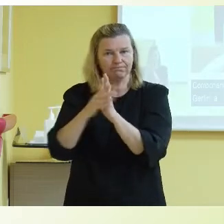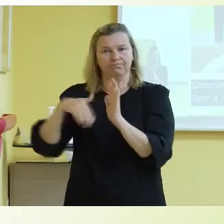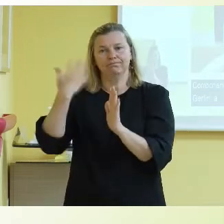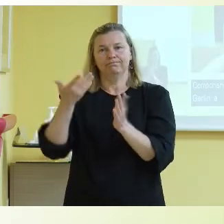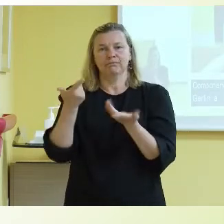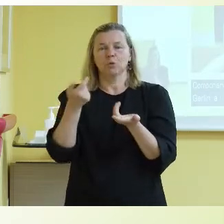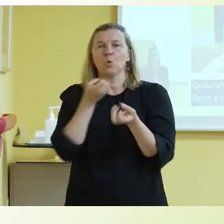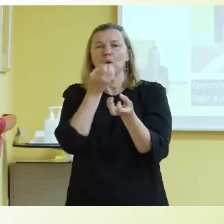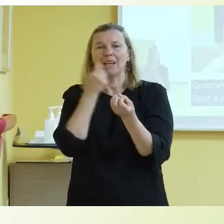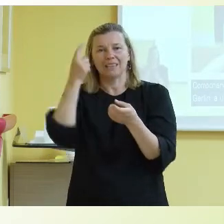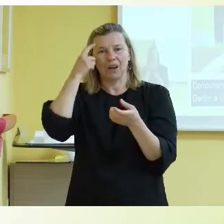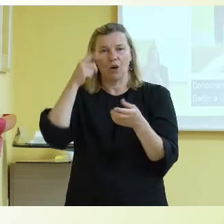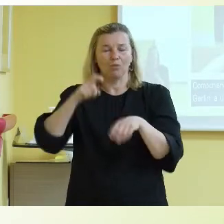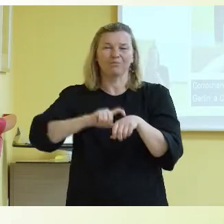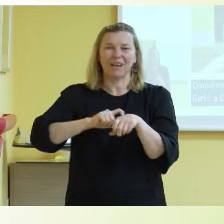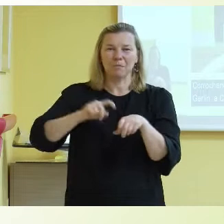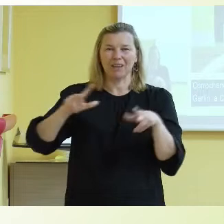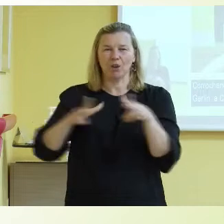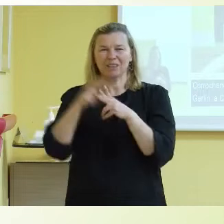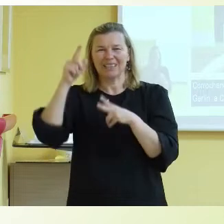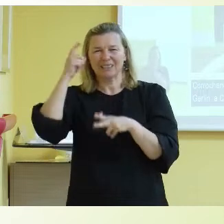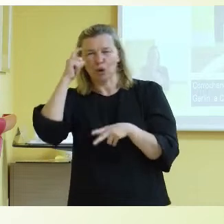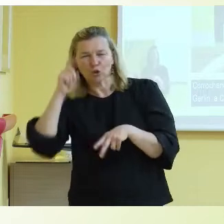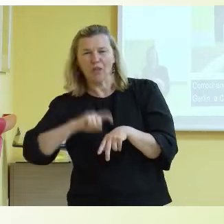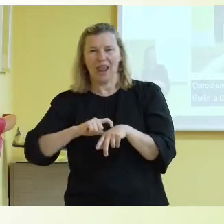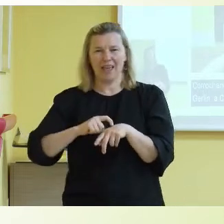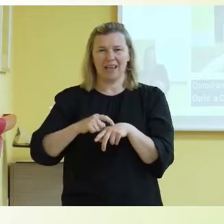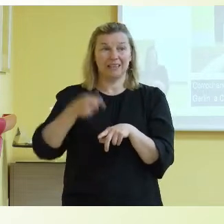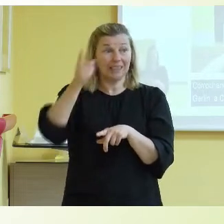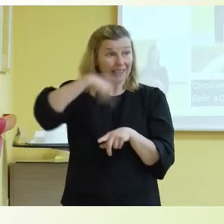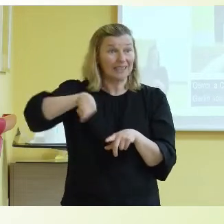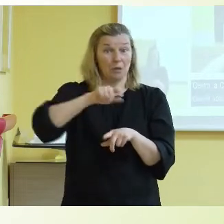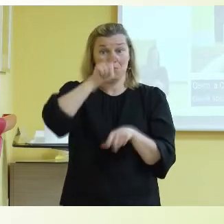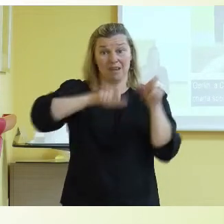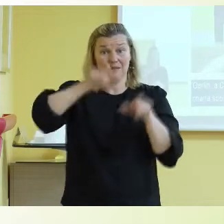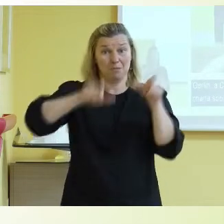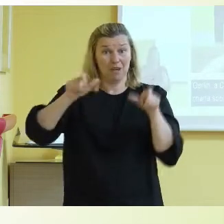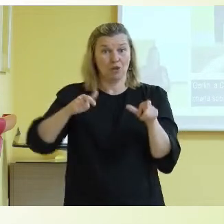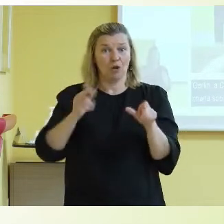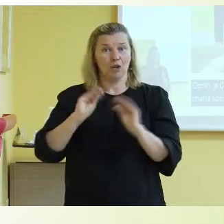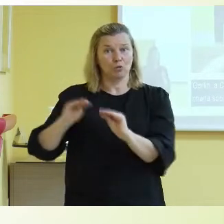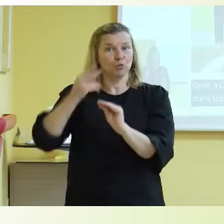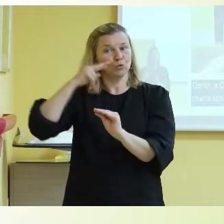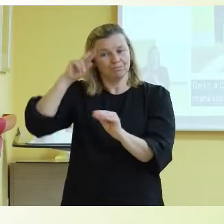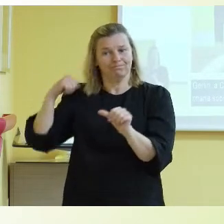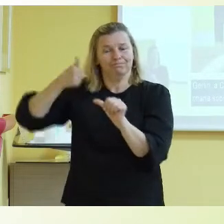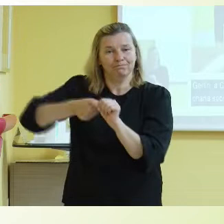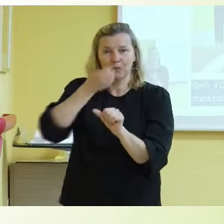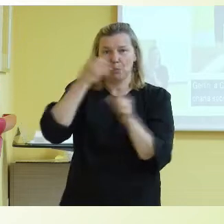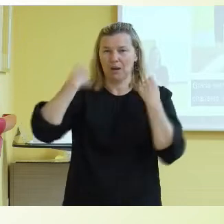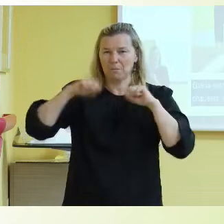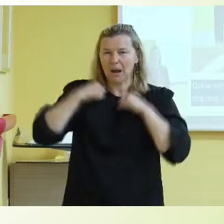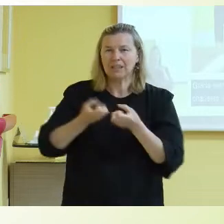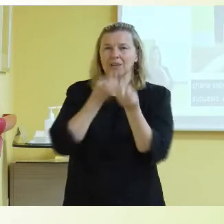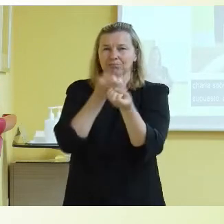enfermedades raras. También, por supuesto, a todas las personas que van a presentar buenas prácticas, que todas las veces que hemos hecho